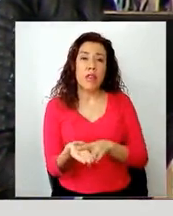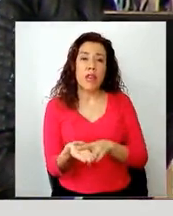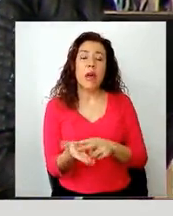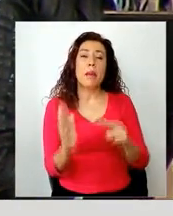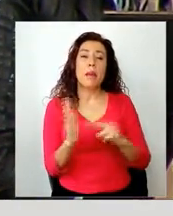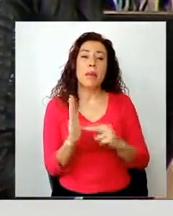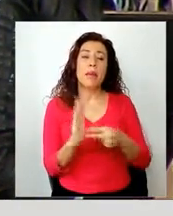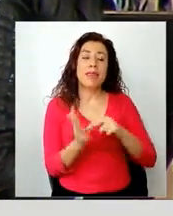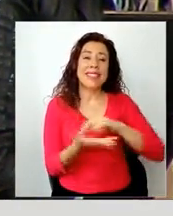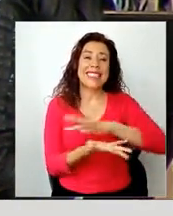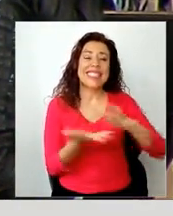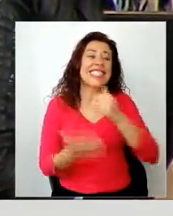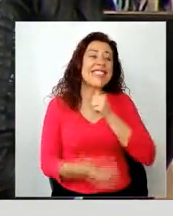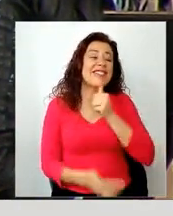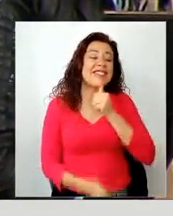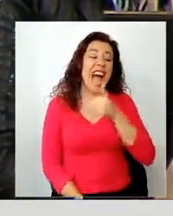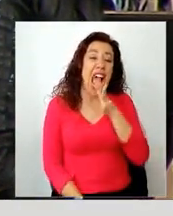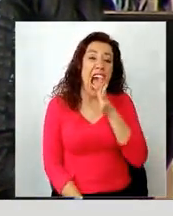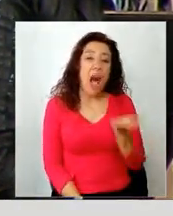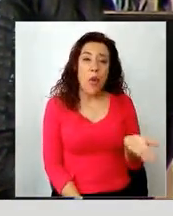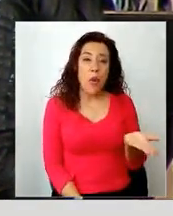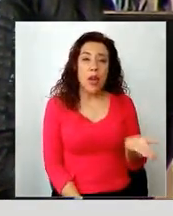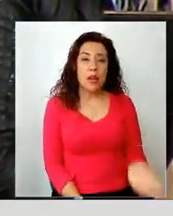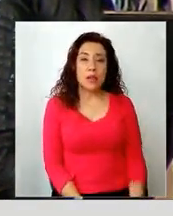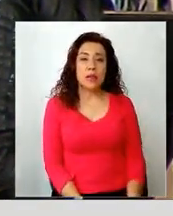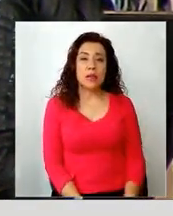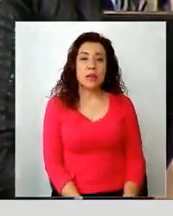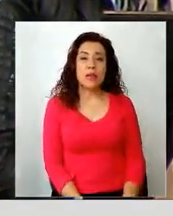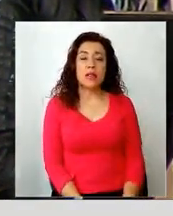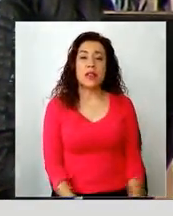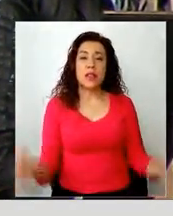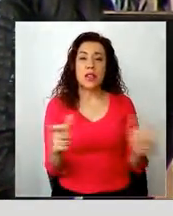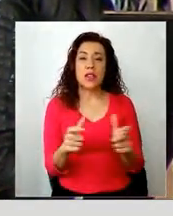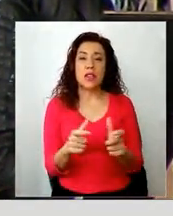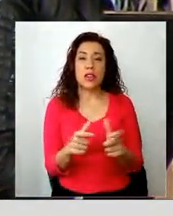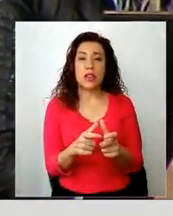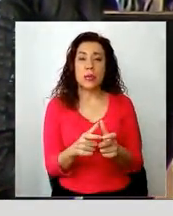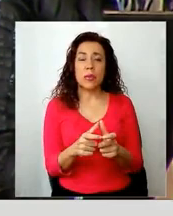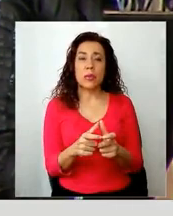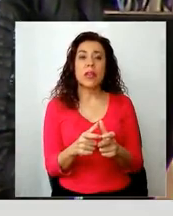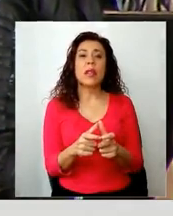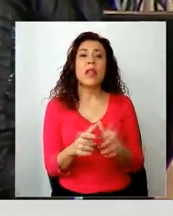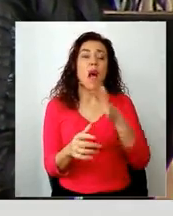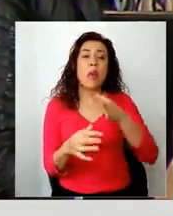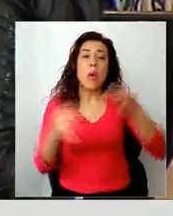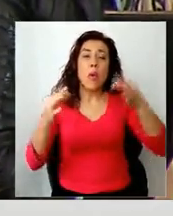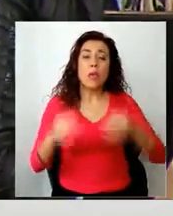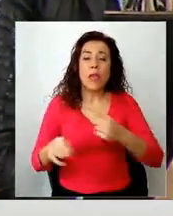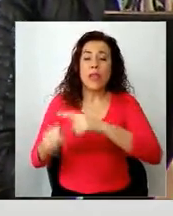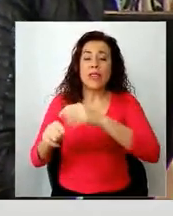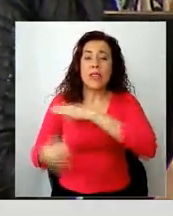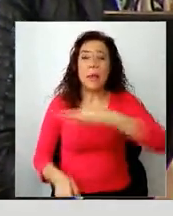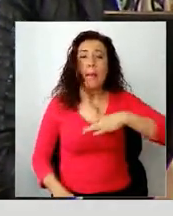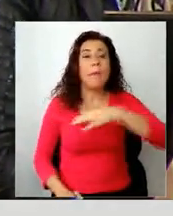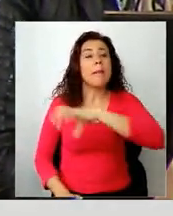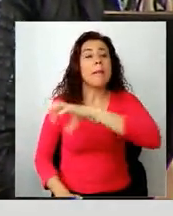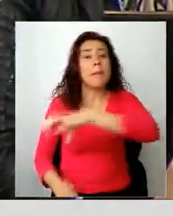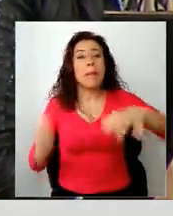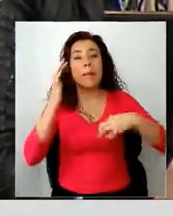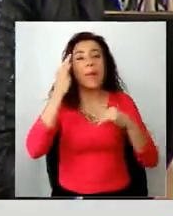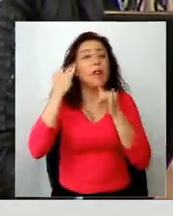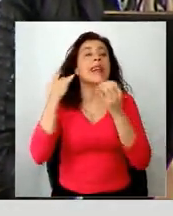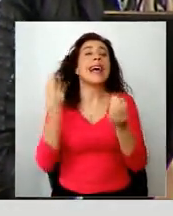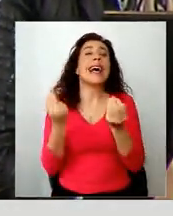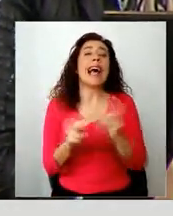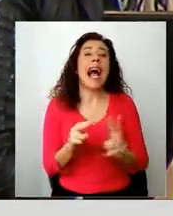crisis hídrica porque en este momento el comité de transición hídrica justa interministerial es decir No sé qué está haciendo ministra por su